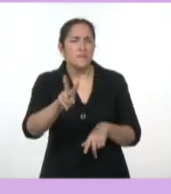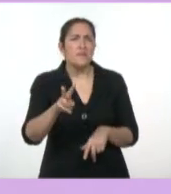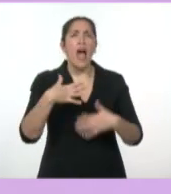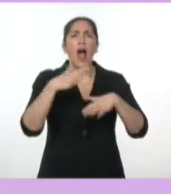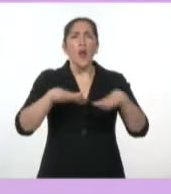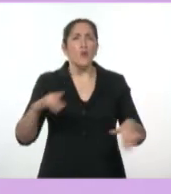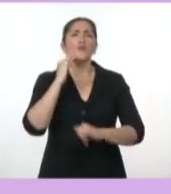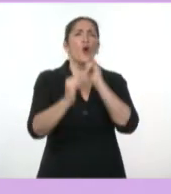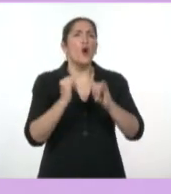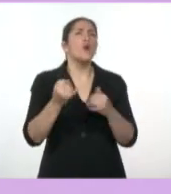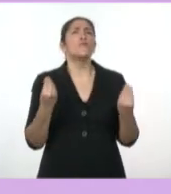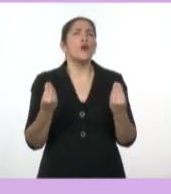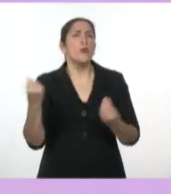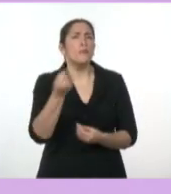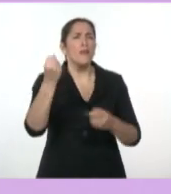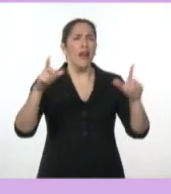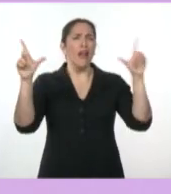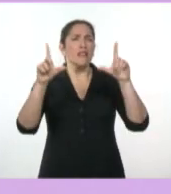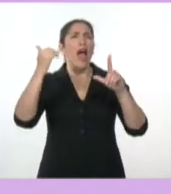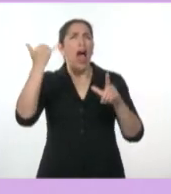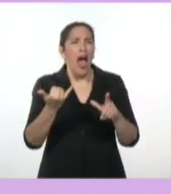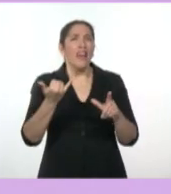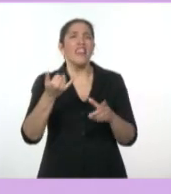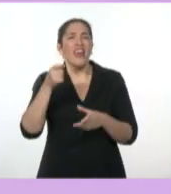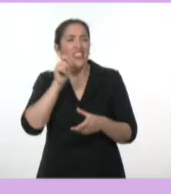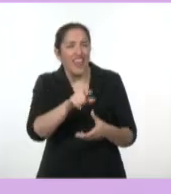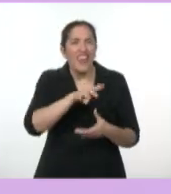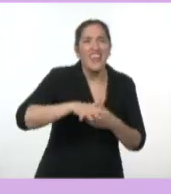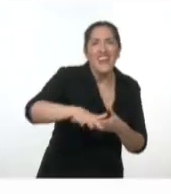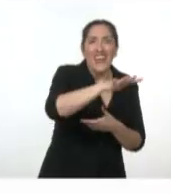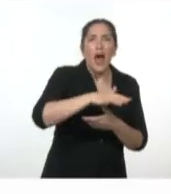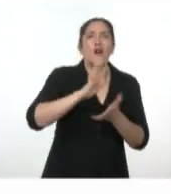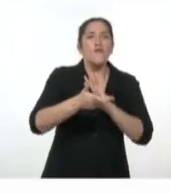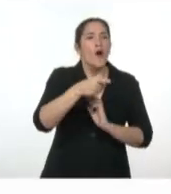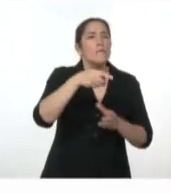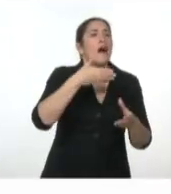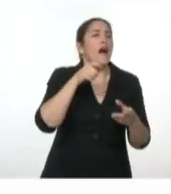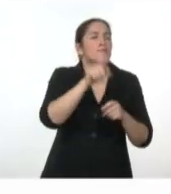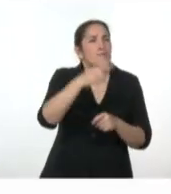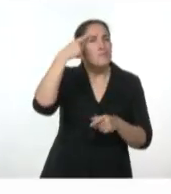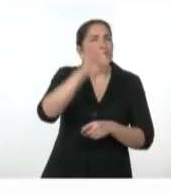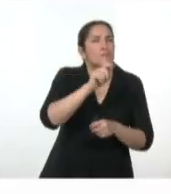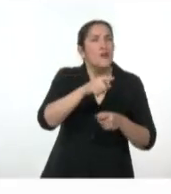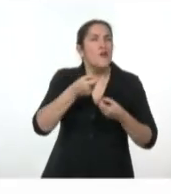es importante tener medios de comunicación comunitarios para poder hacer escuchar sus voces.